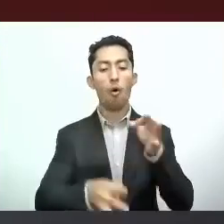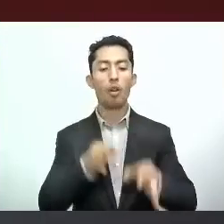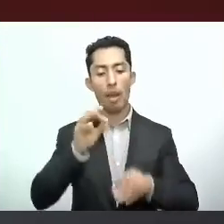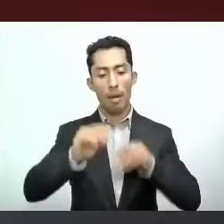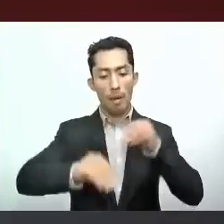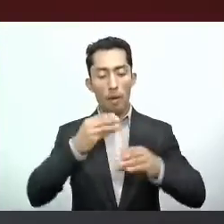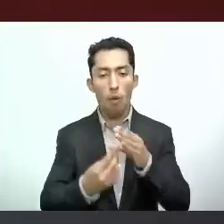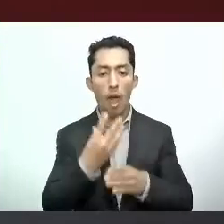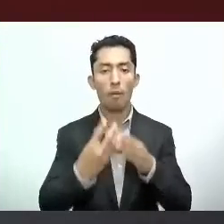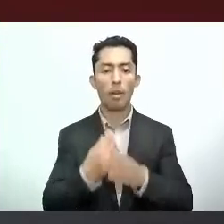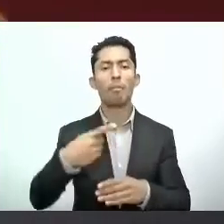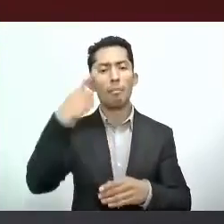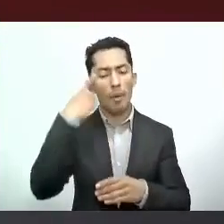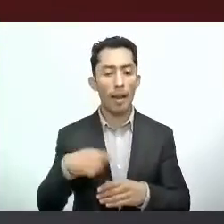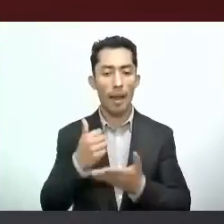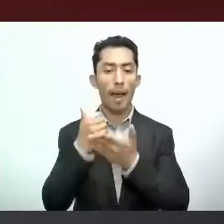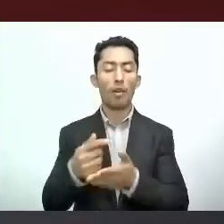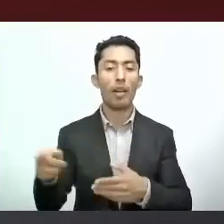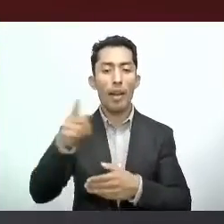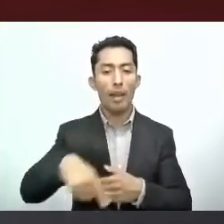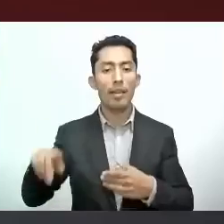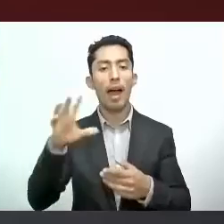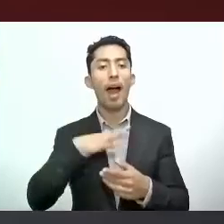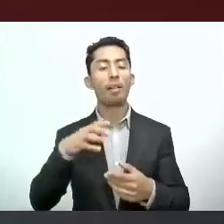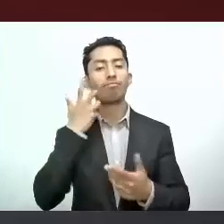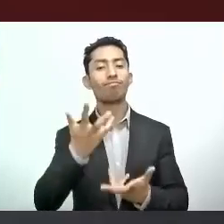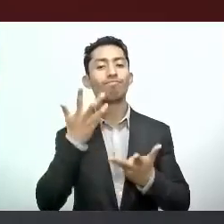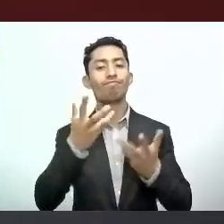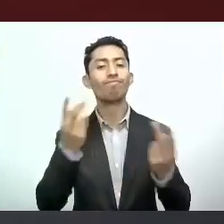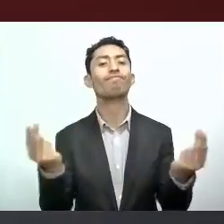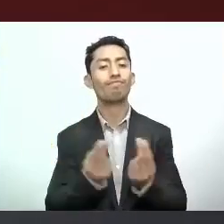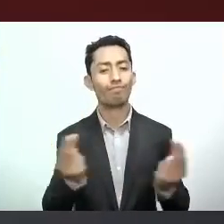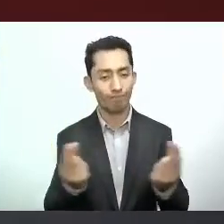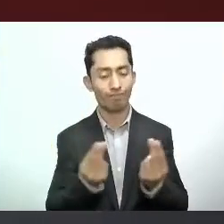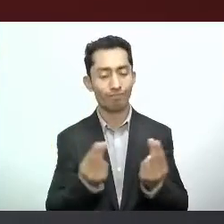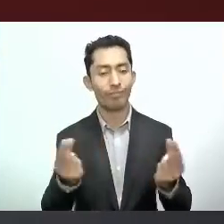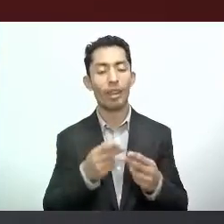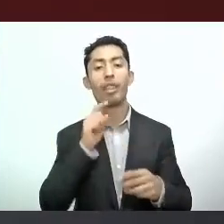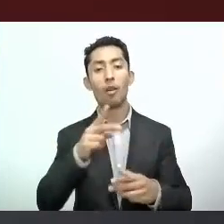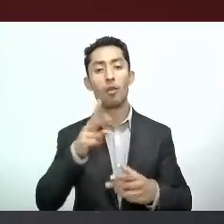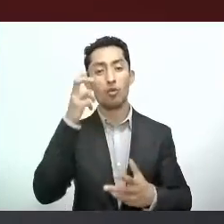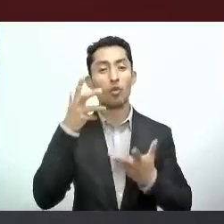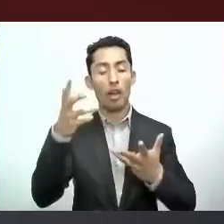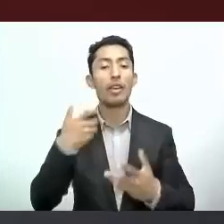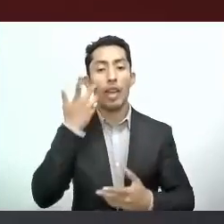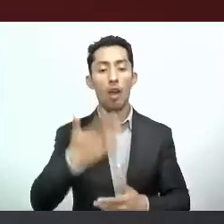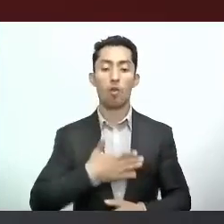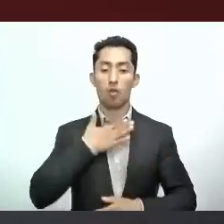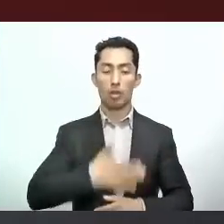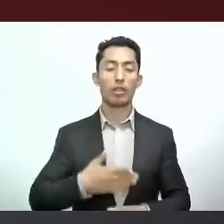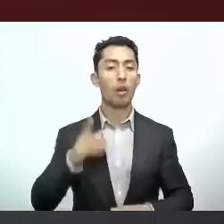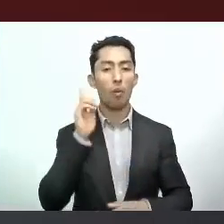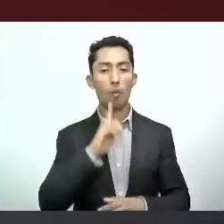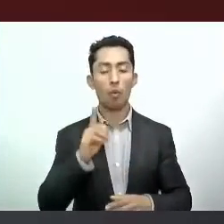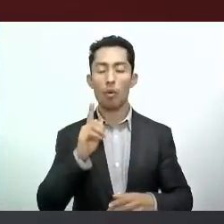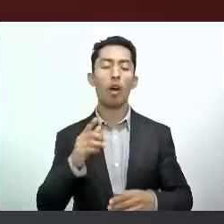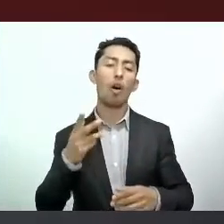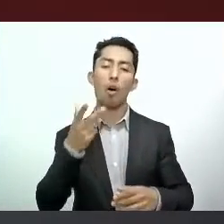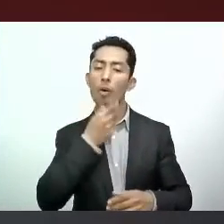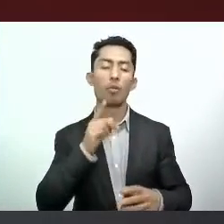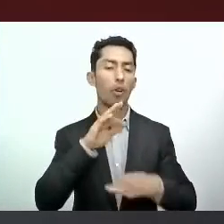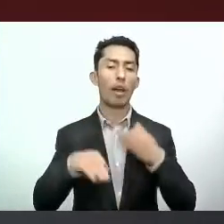responder a estas expectativas, necesidades y sueños de justicias de todas las personas. Ya